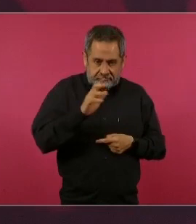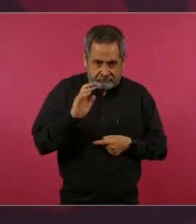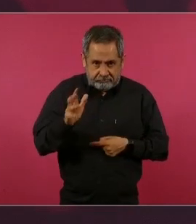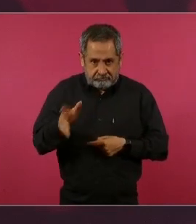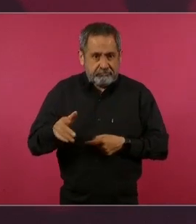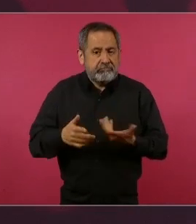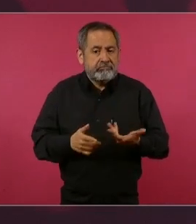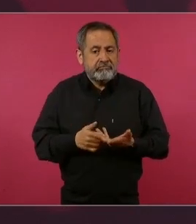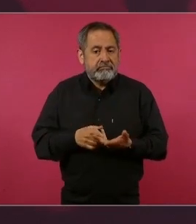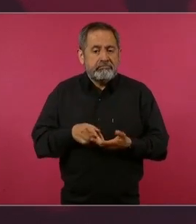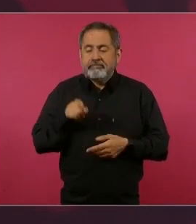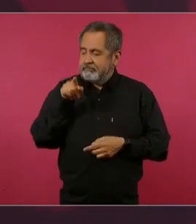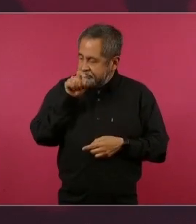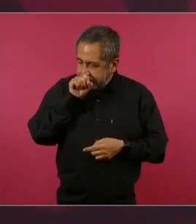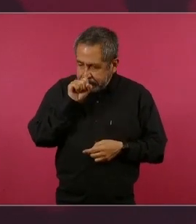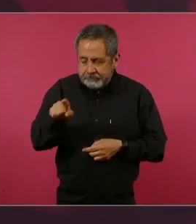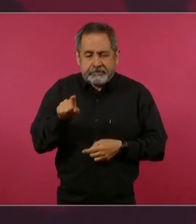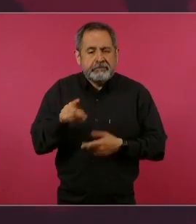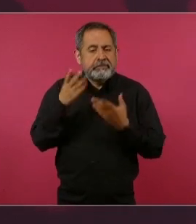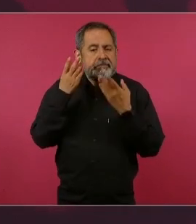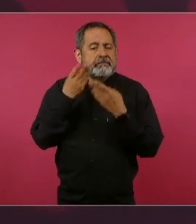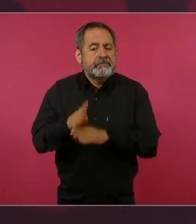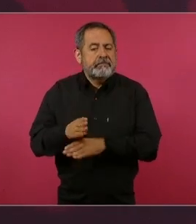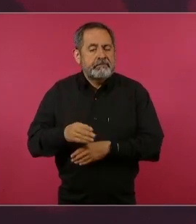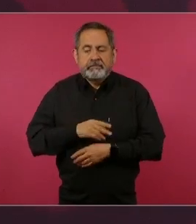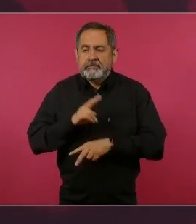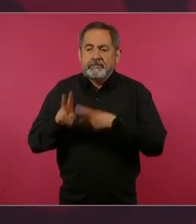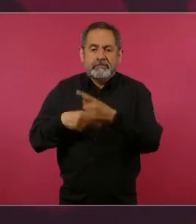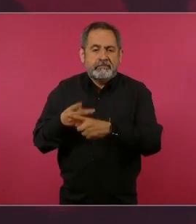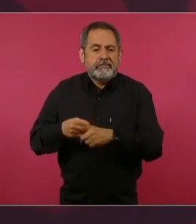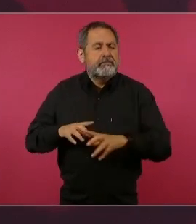en las sucursales del Banco del Bienestar,